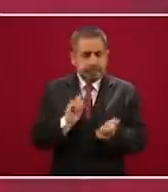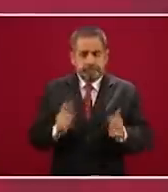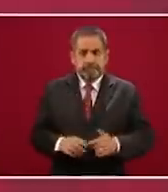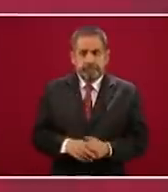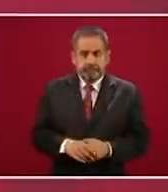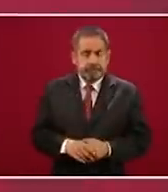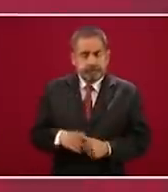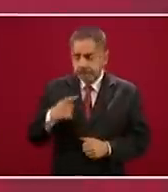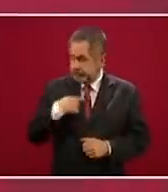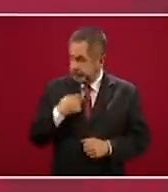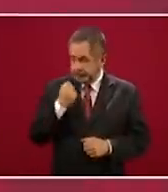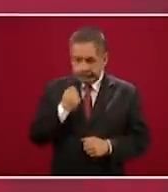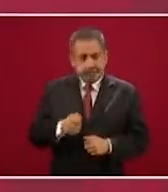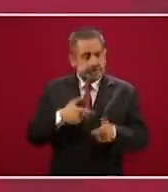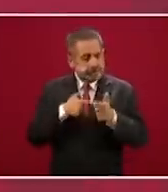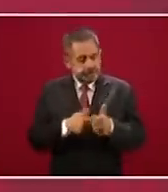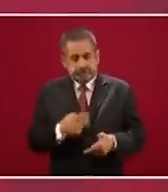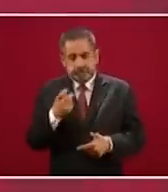Y estamos en eso.